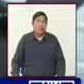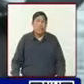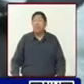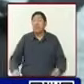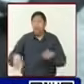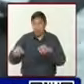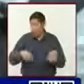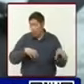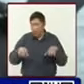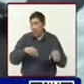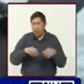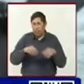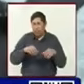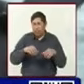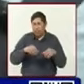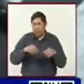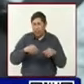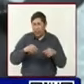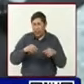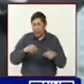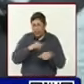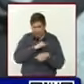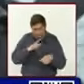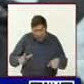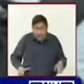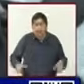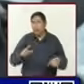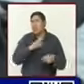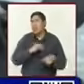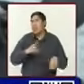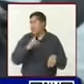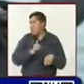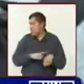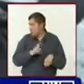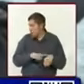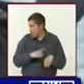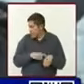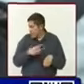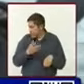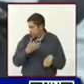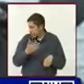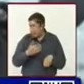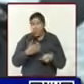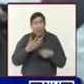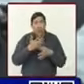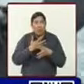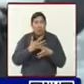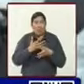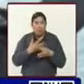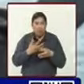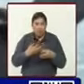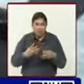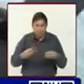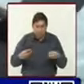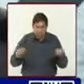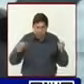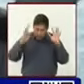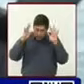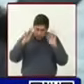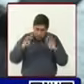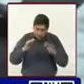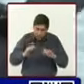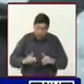Que está tomando el municipio y también ya la temporada de salida de, digamos, de la época de lluvias